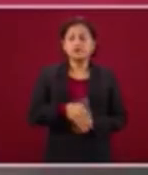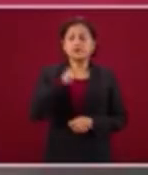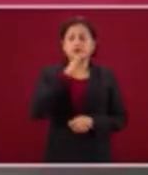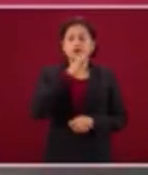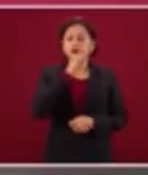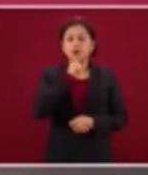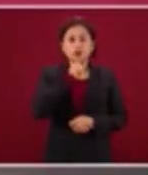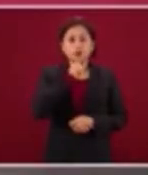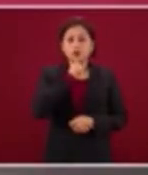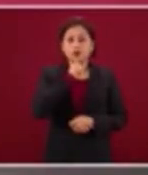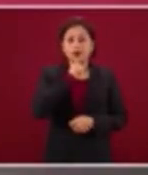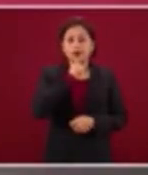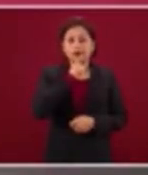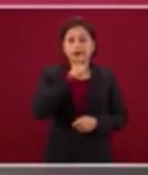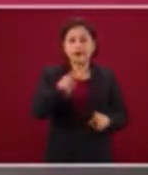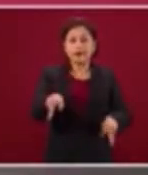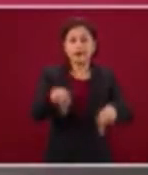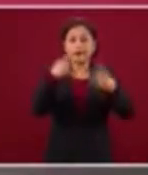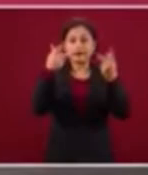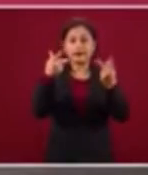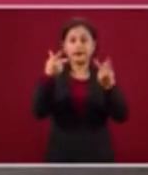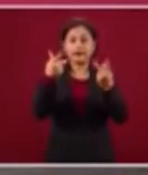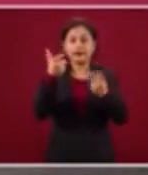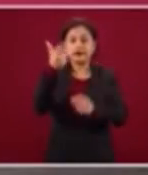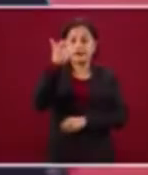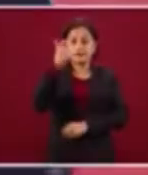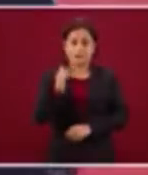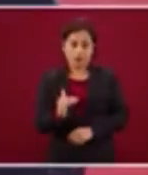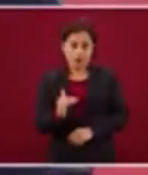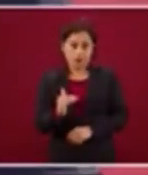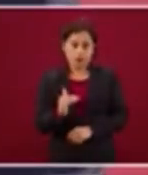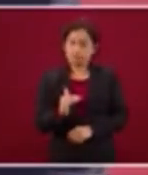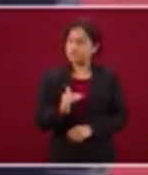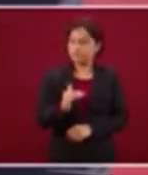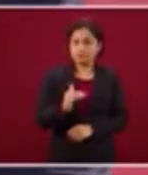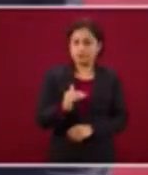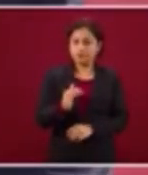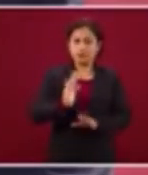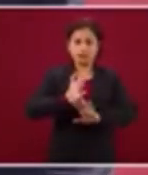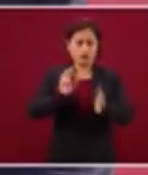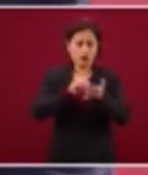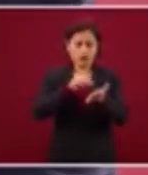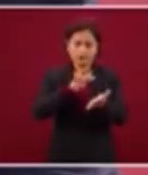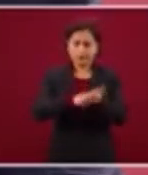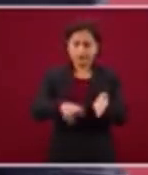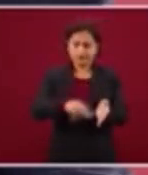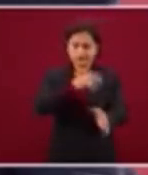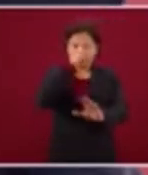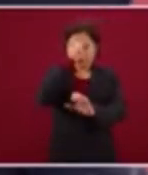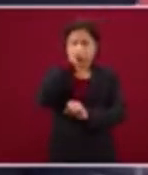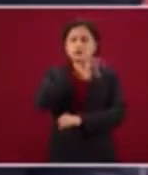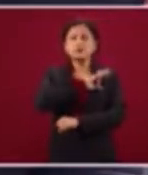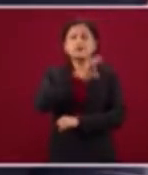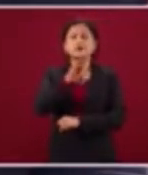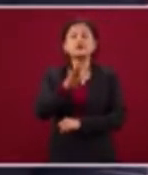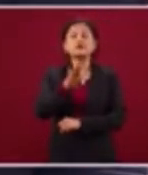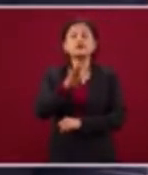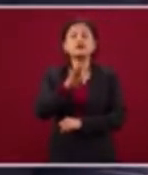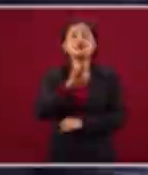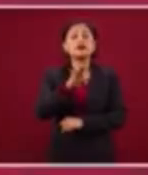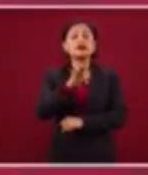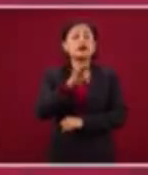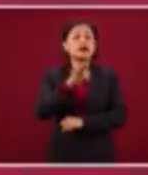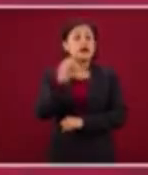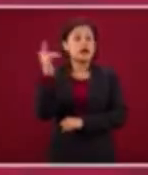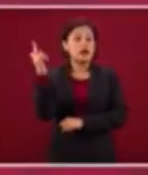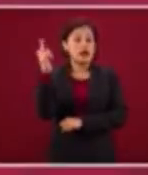venda a un precio menor. Eso quedaría establecido, que siempre el avión se tiene que